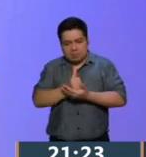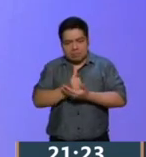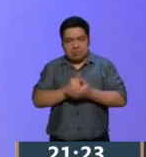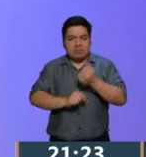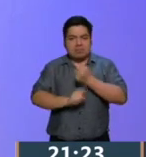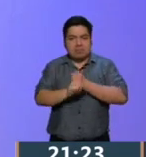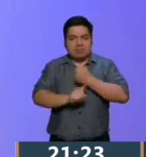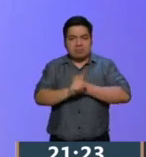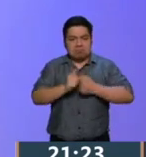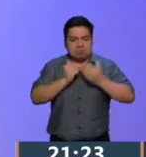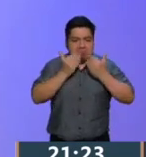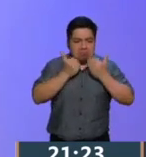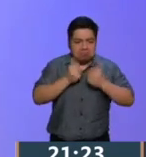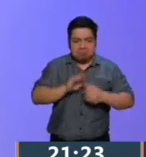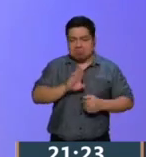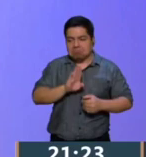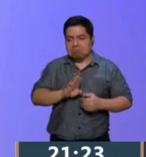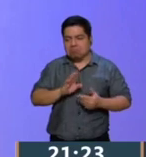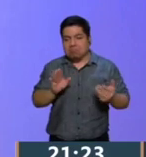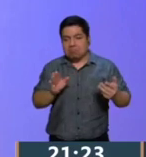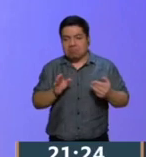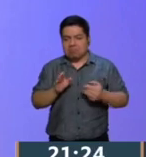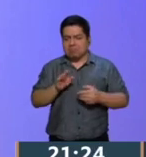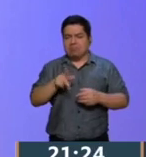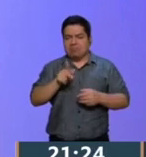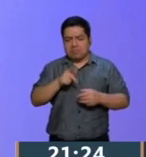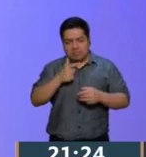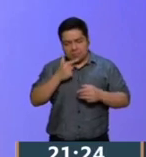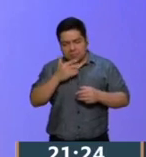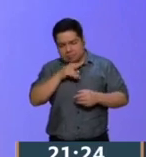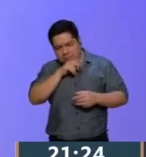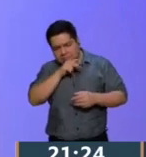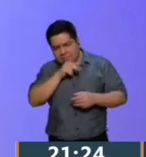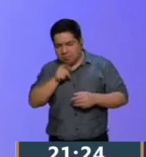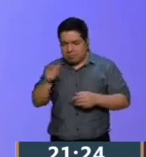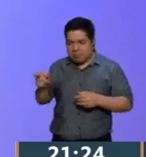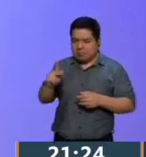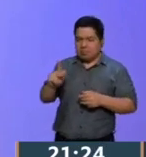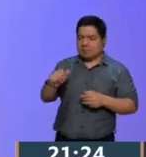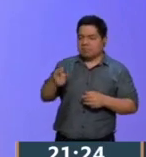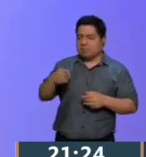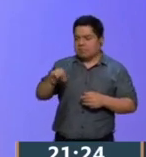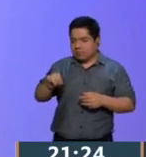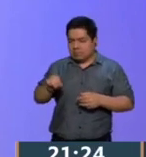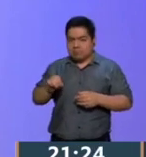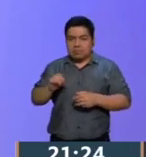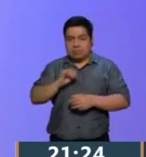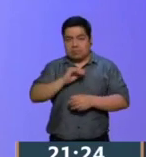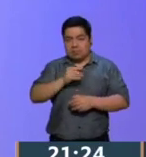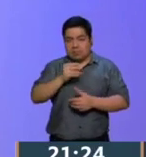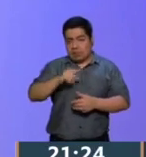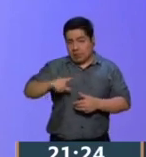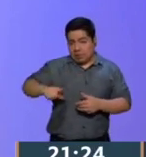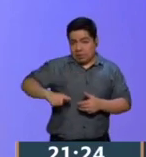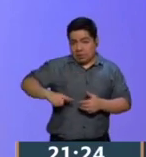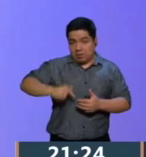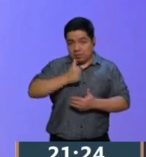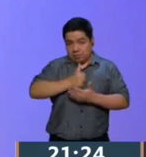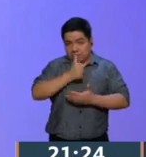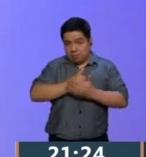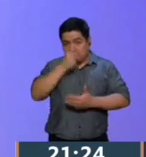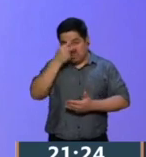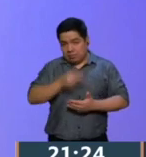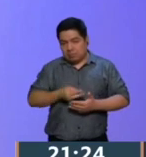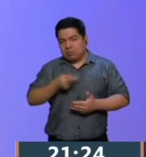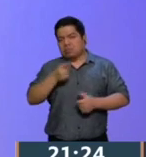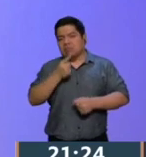problemas. Y muy preocupante lo que manifiesta Pablo sobre la reacción del gobierno de la ciudad, porque primero lo que hay que